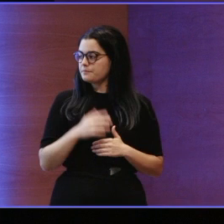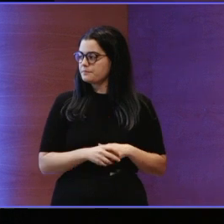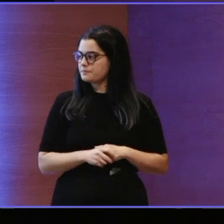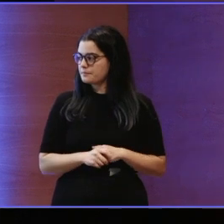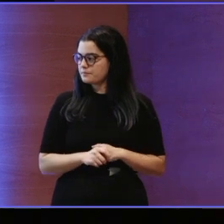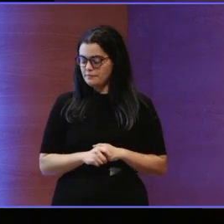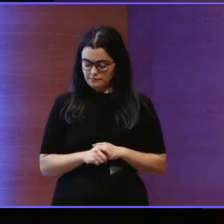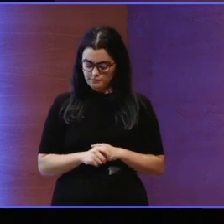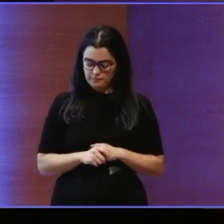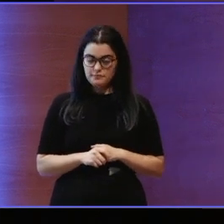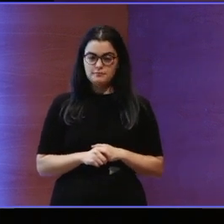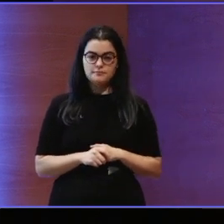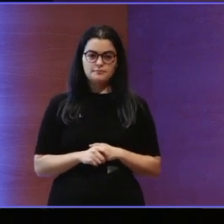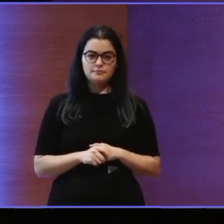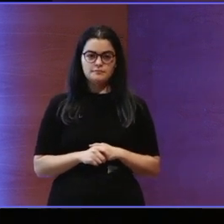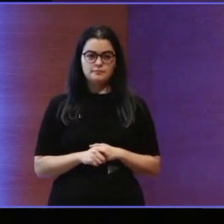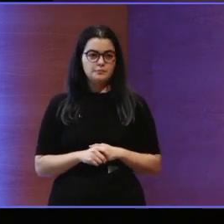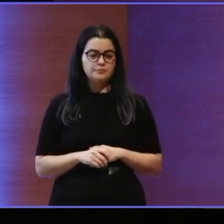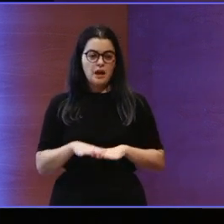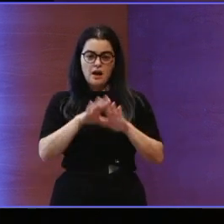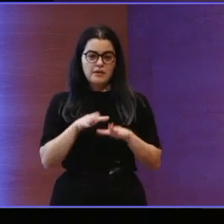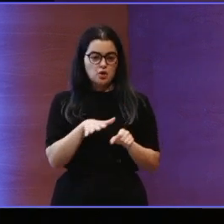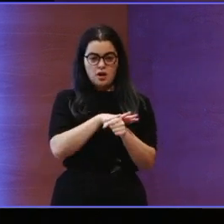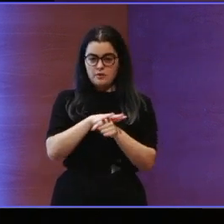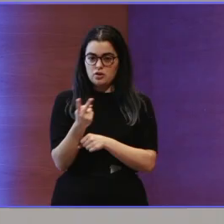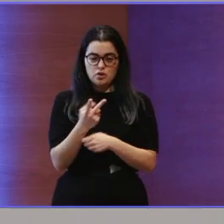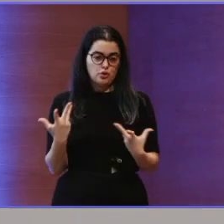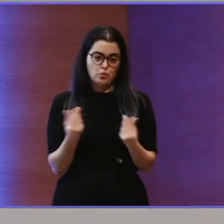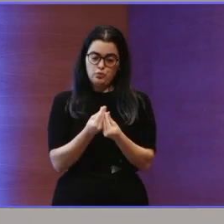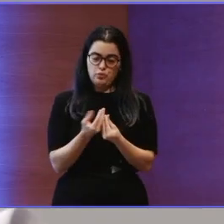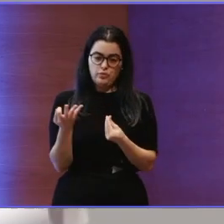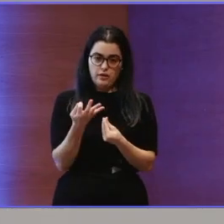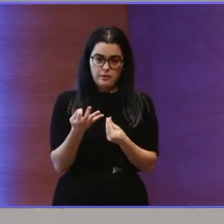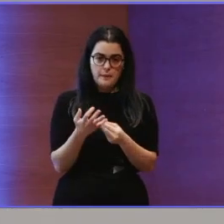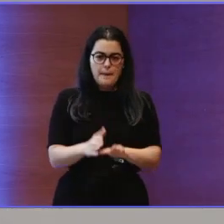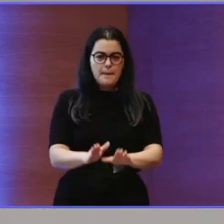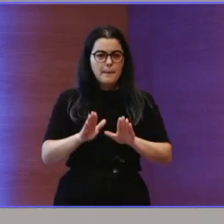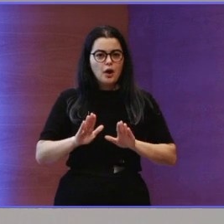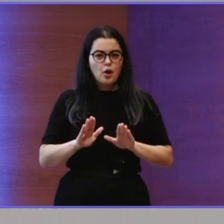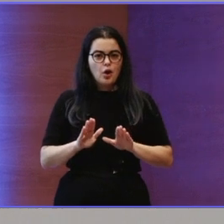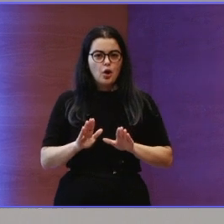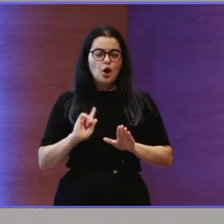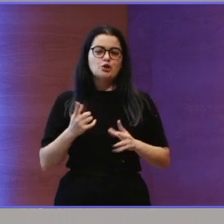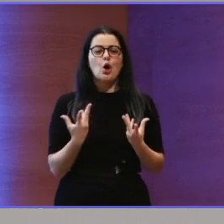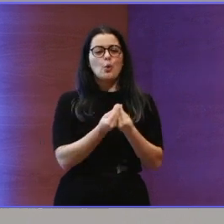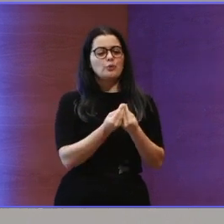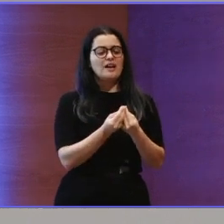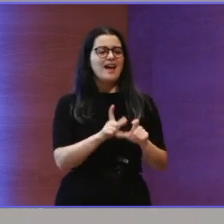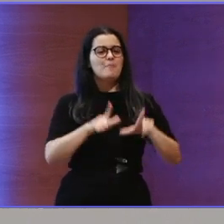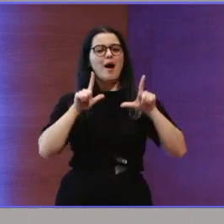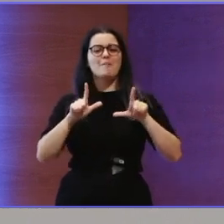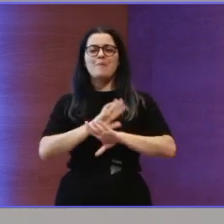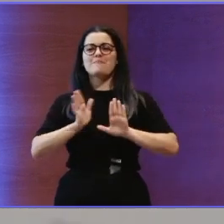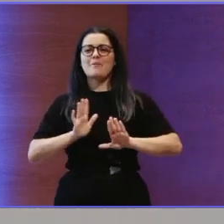bueno bueno es una pareja de baile que tienen que bailar juntas pero no siempre siempre ellas solas juntas en el centro de la